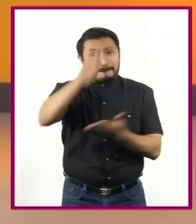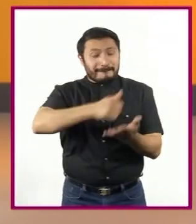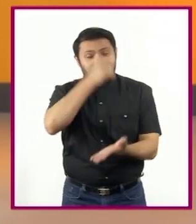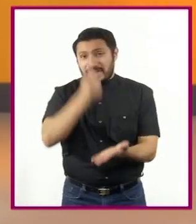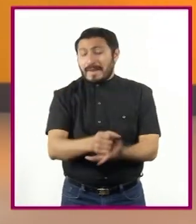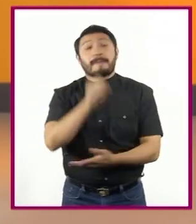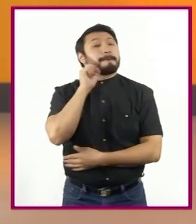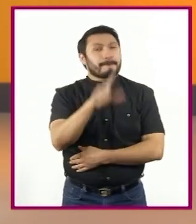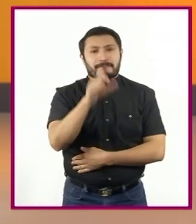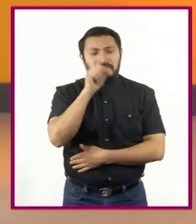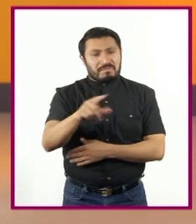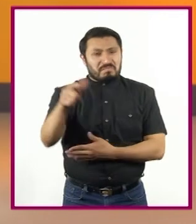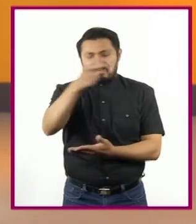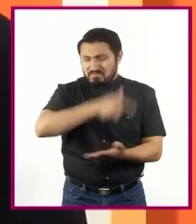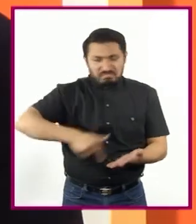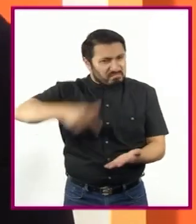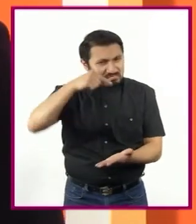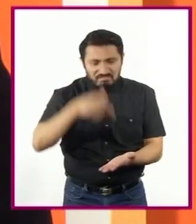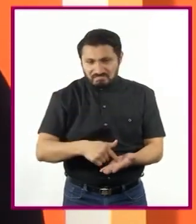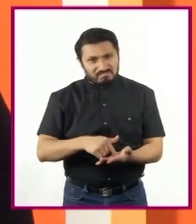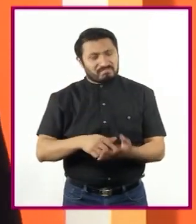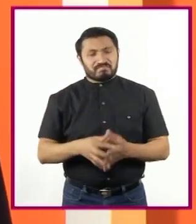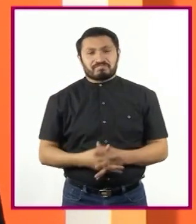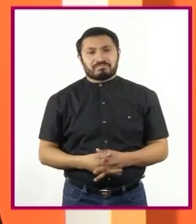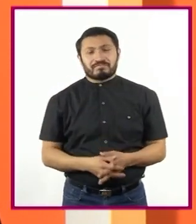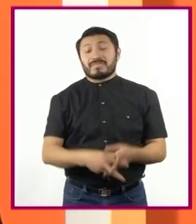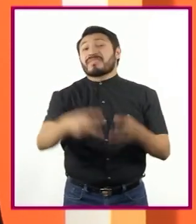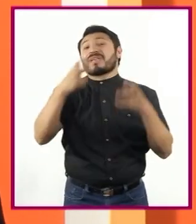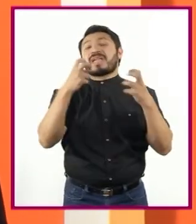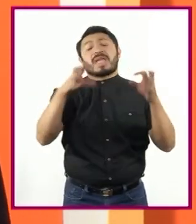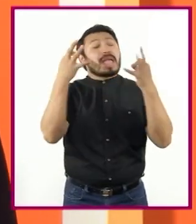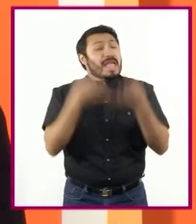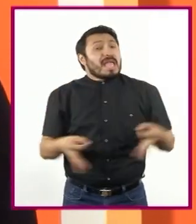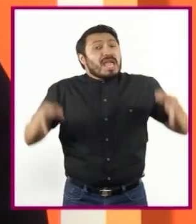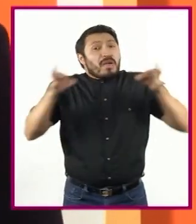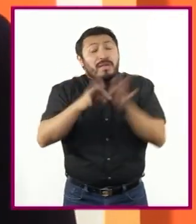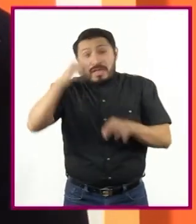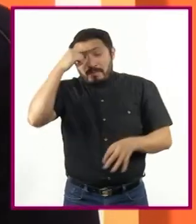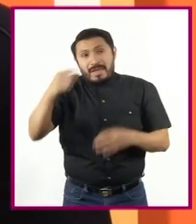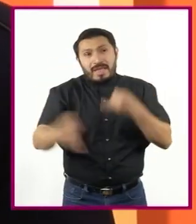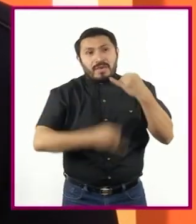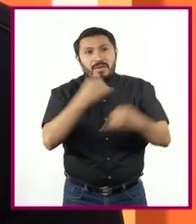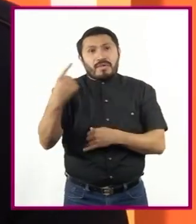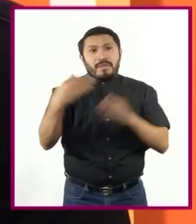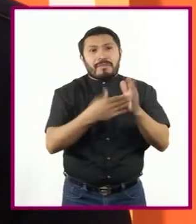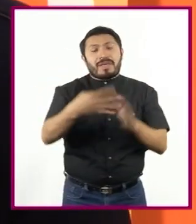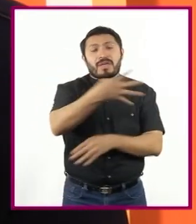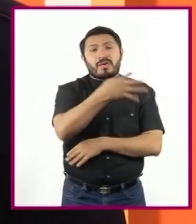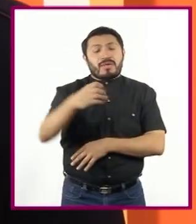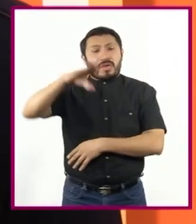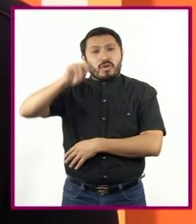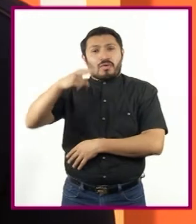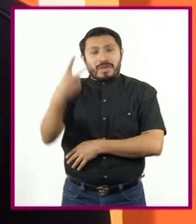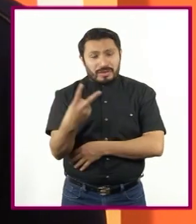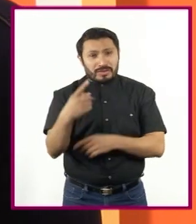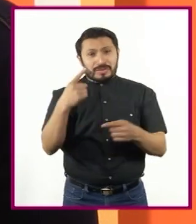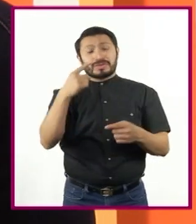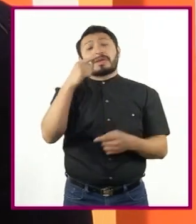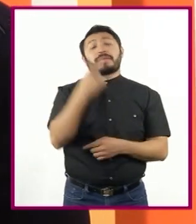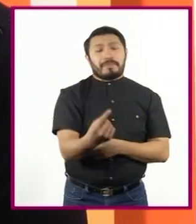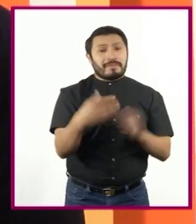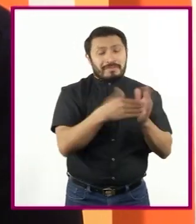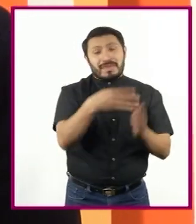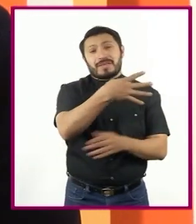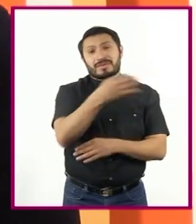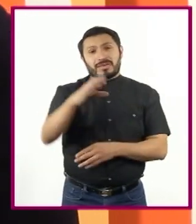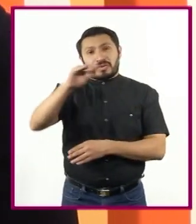las mismas instalaciones, esto sentó un precedente para los Juegos de 1992, 1996